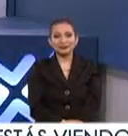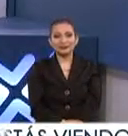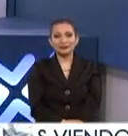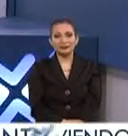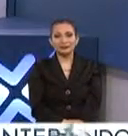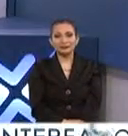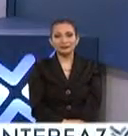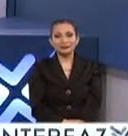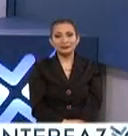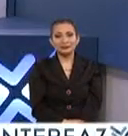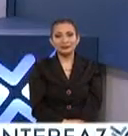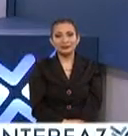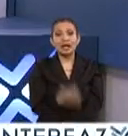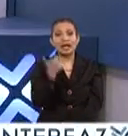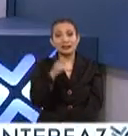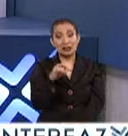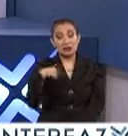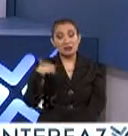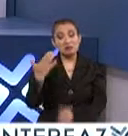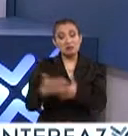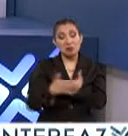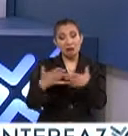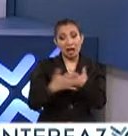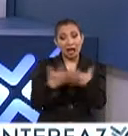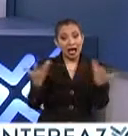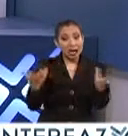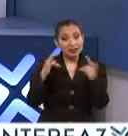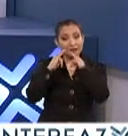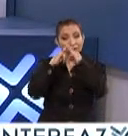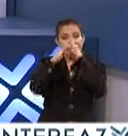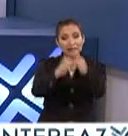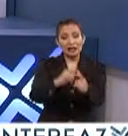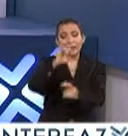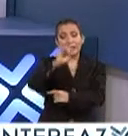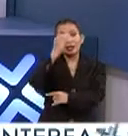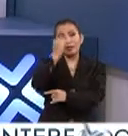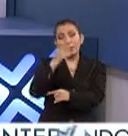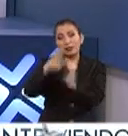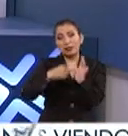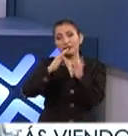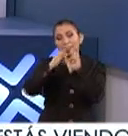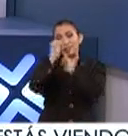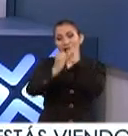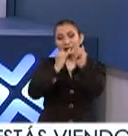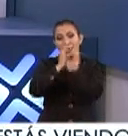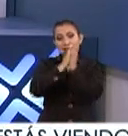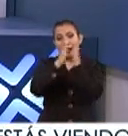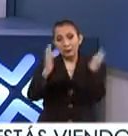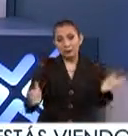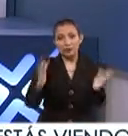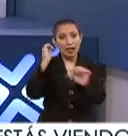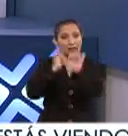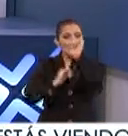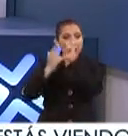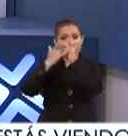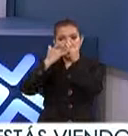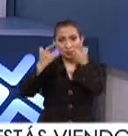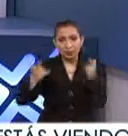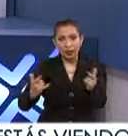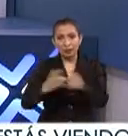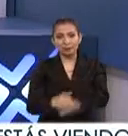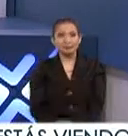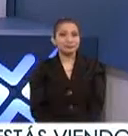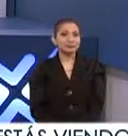Pues así es como se va a llevar a cabo esta feria, 29ª edición de la Feria Internacional del Libro de Antropología